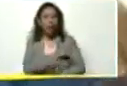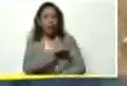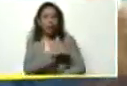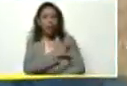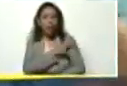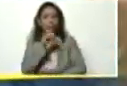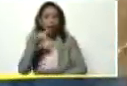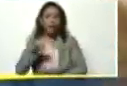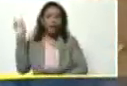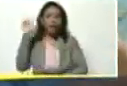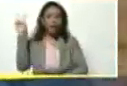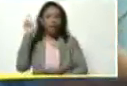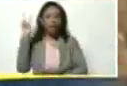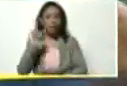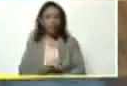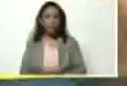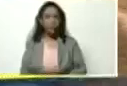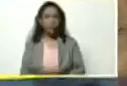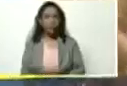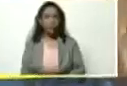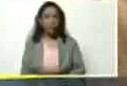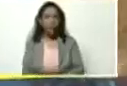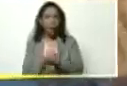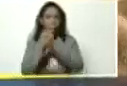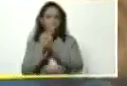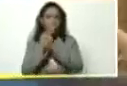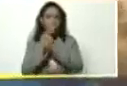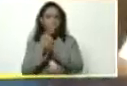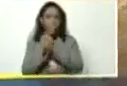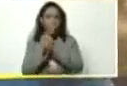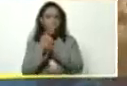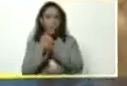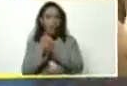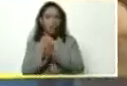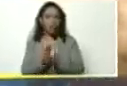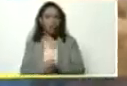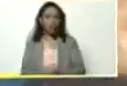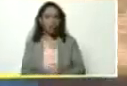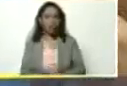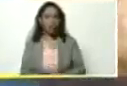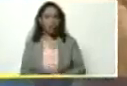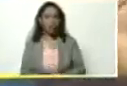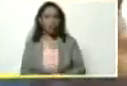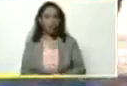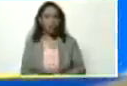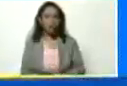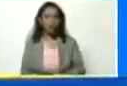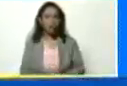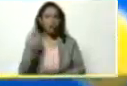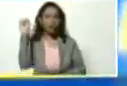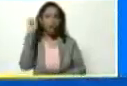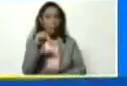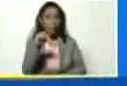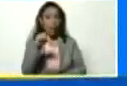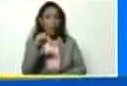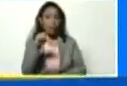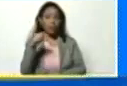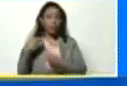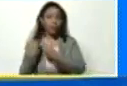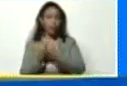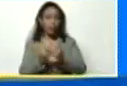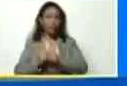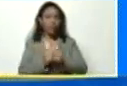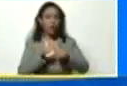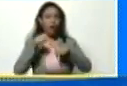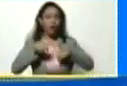Universitaria de Venezuela. Tibisay, camarada, compañera, amiga, también me acompaña en